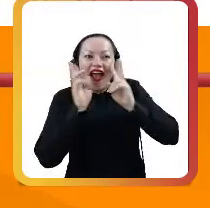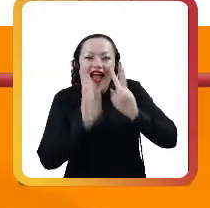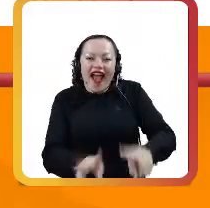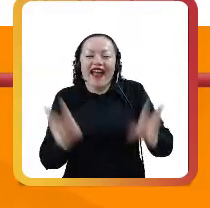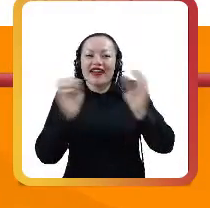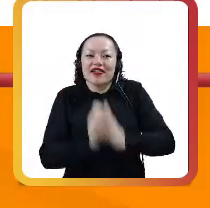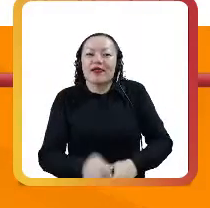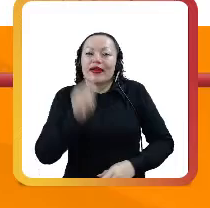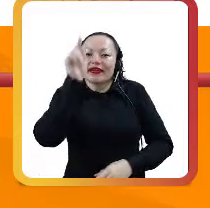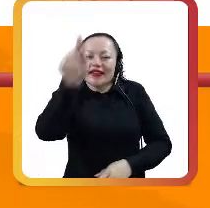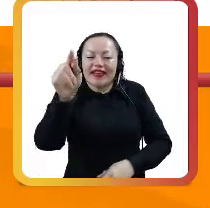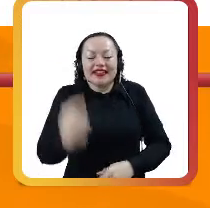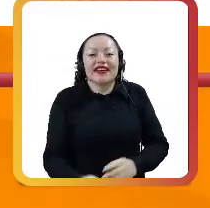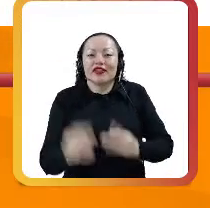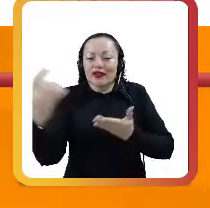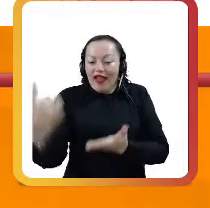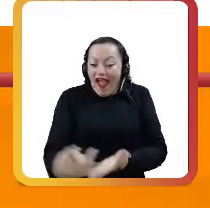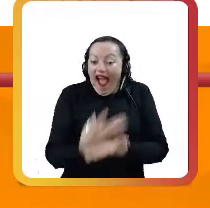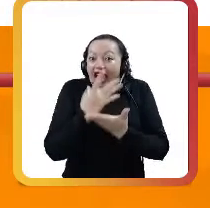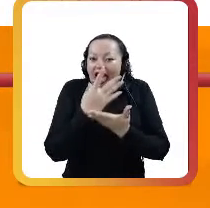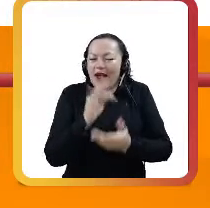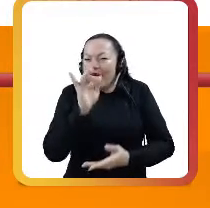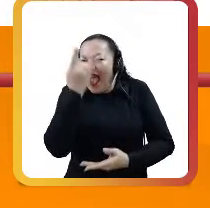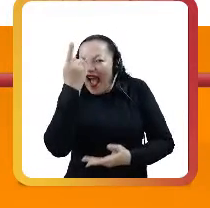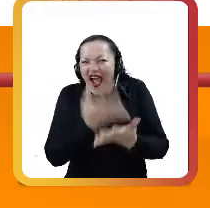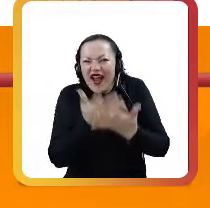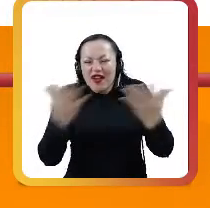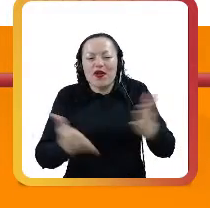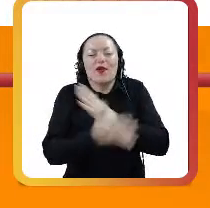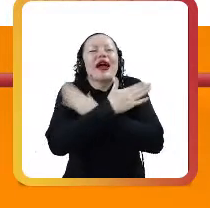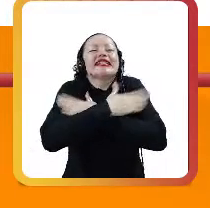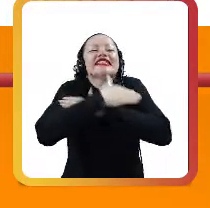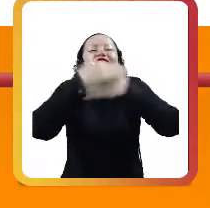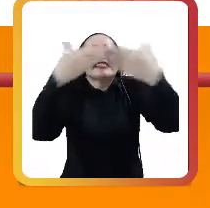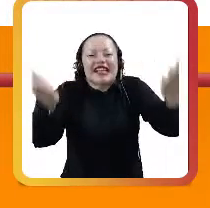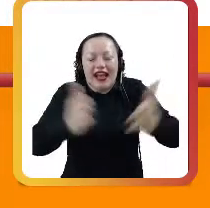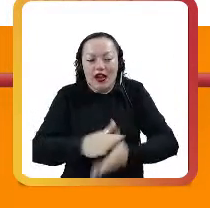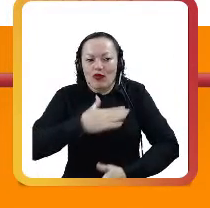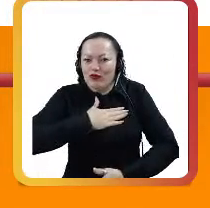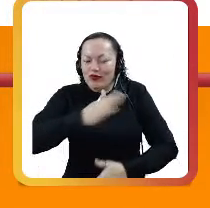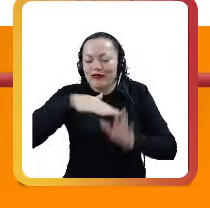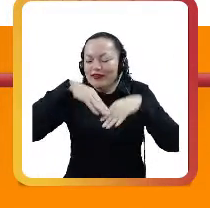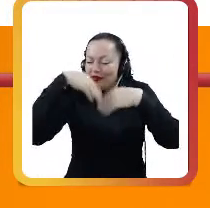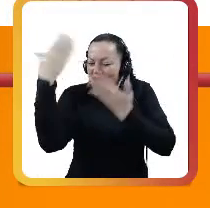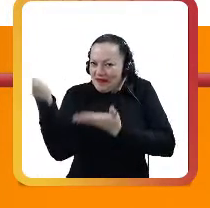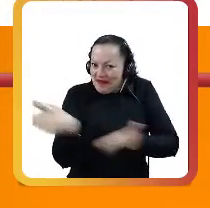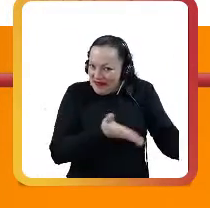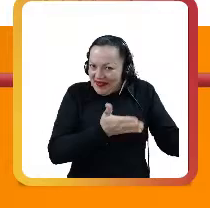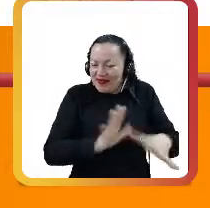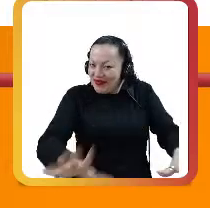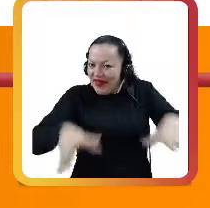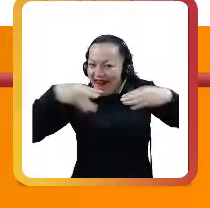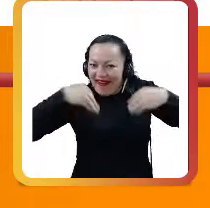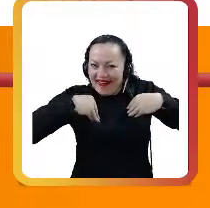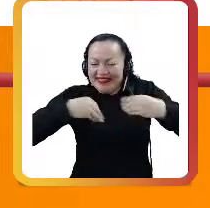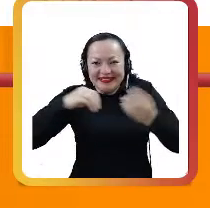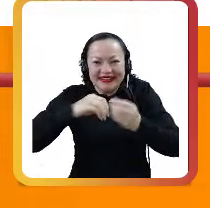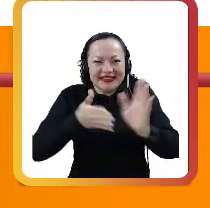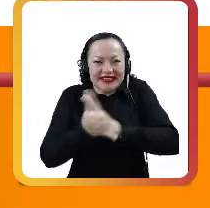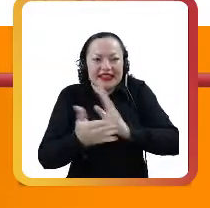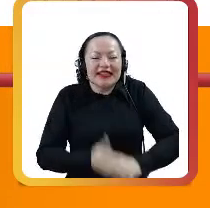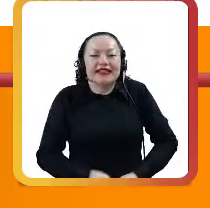su canal y que si quieren enviar cualquier cosita, cualquier saludito, pues bienvenidos sean. Recuerden que este es mi